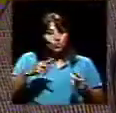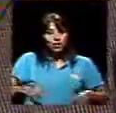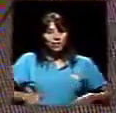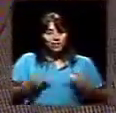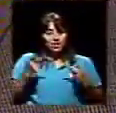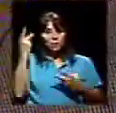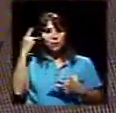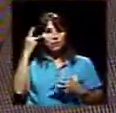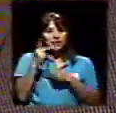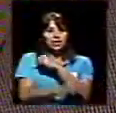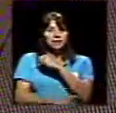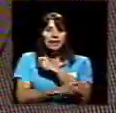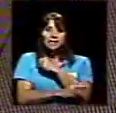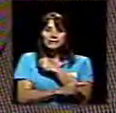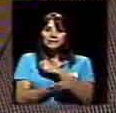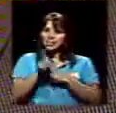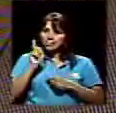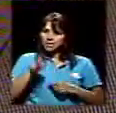próximos años